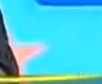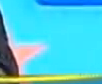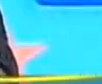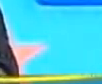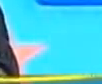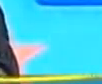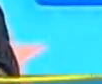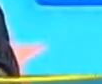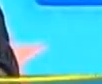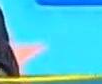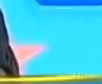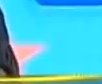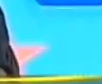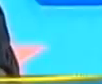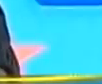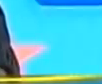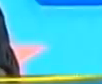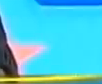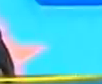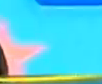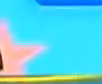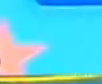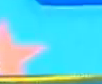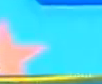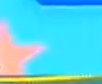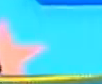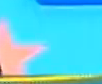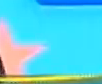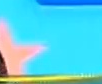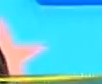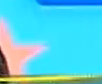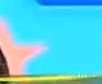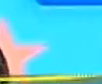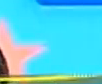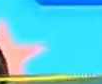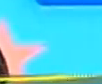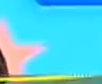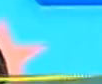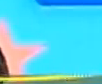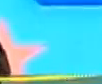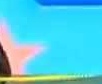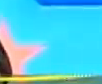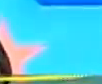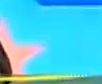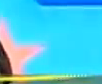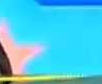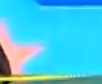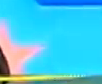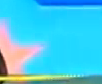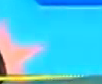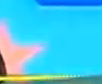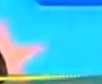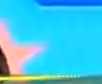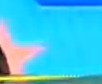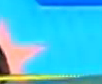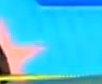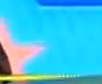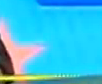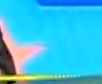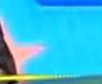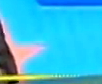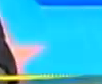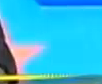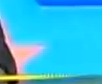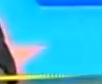los despojos convertidos en millones de dólares que se están peleando a cuchillo